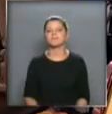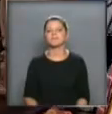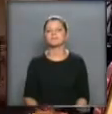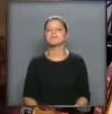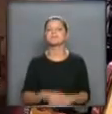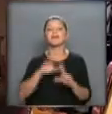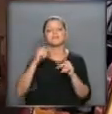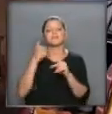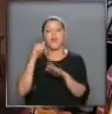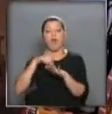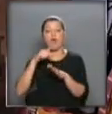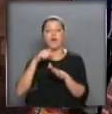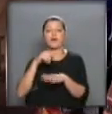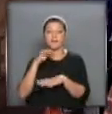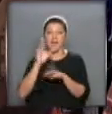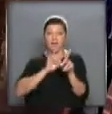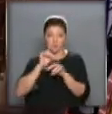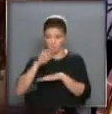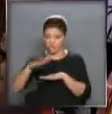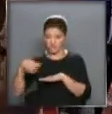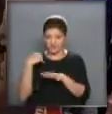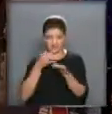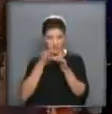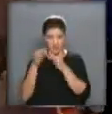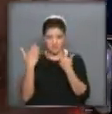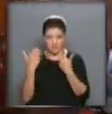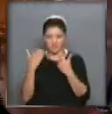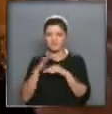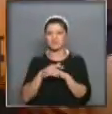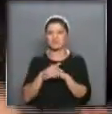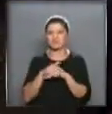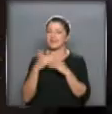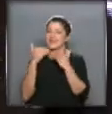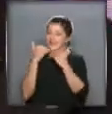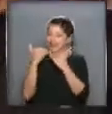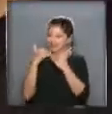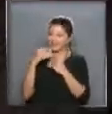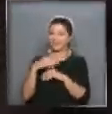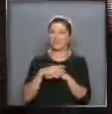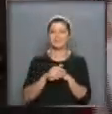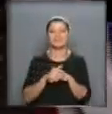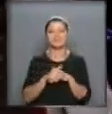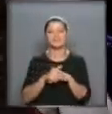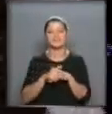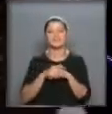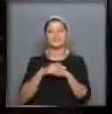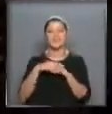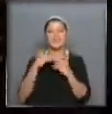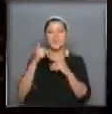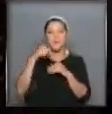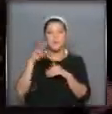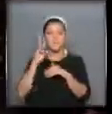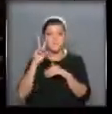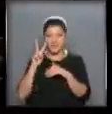querés, a hablar un poquito acá con los chicos. Jorge, sí, claro. Muchísimas gracias. Gracias, Jorge. Hago así algo desprolijo. Vení, acompáñame por acá. A ver, te